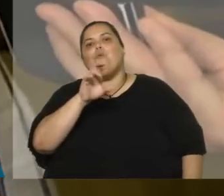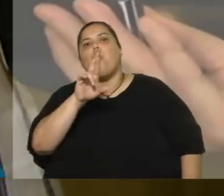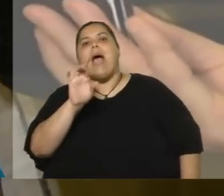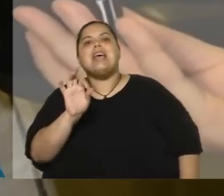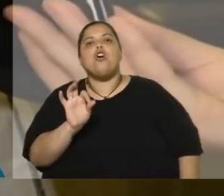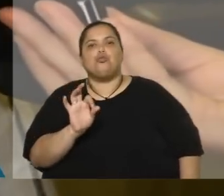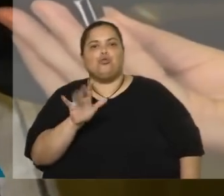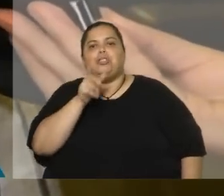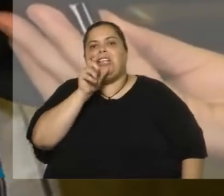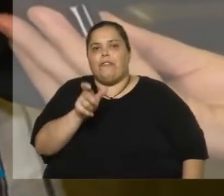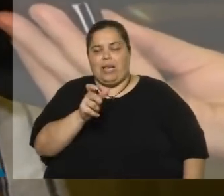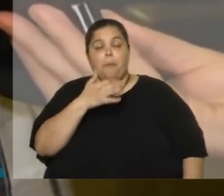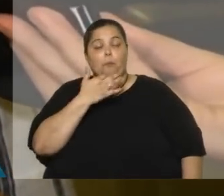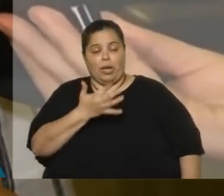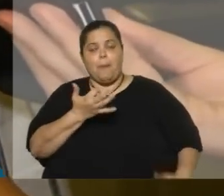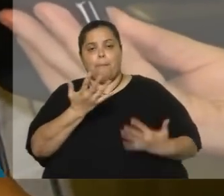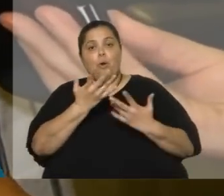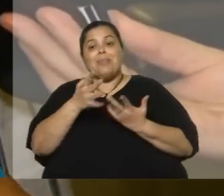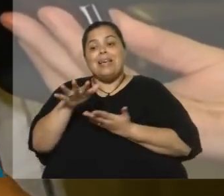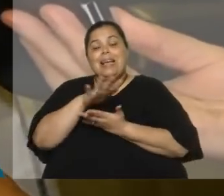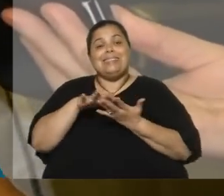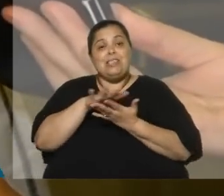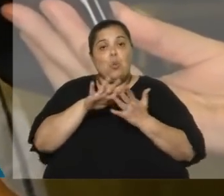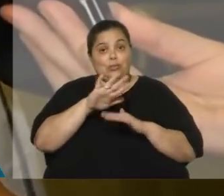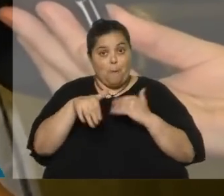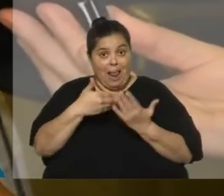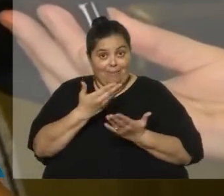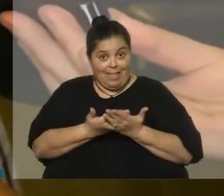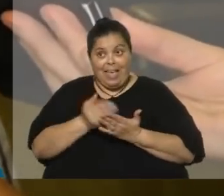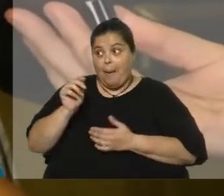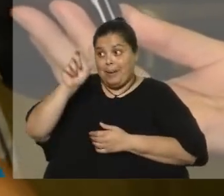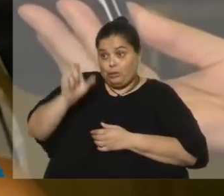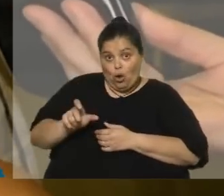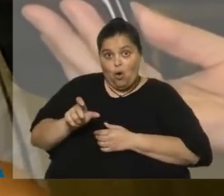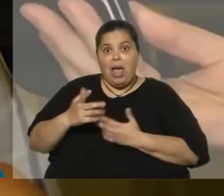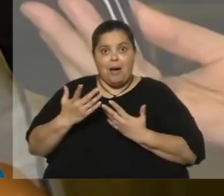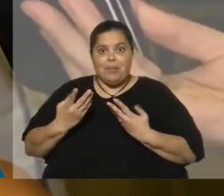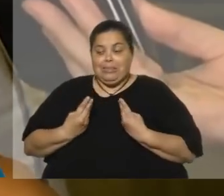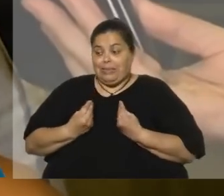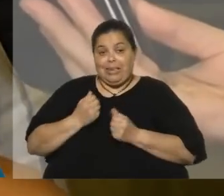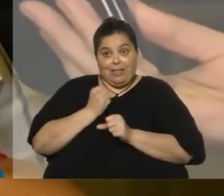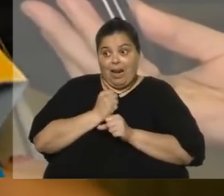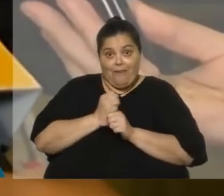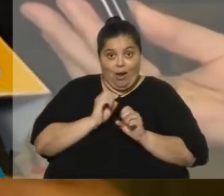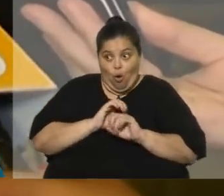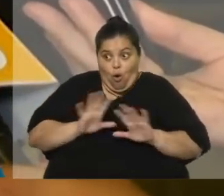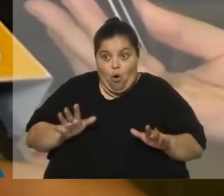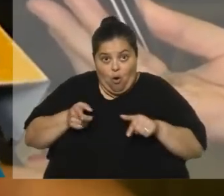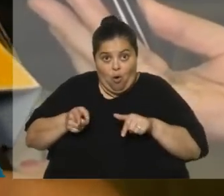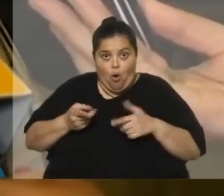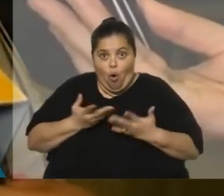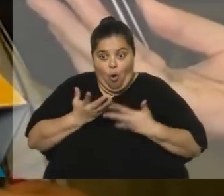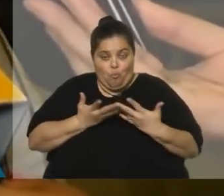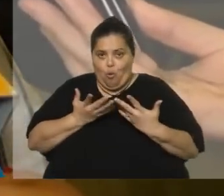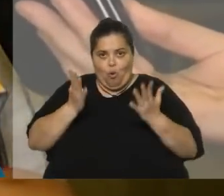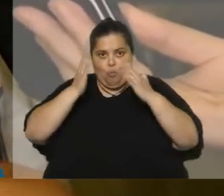plantear una situación en la que el legislador se sienta afectado en su trabajo y por lo tanto